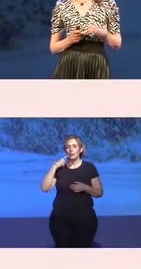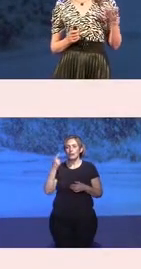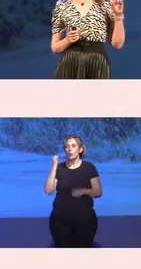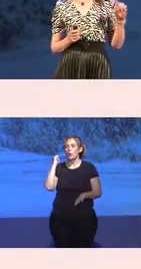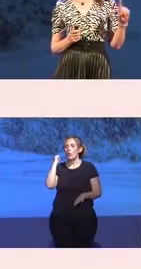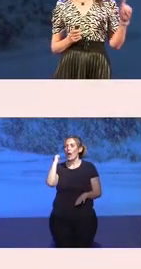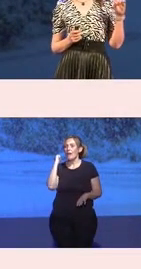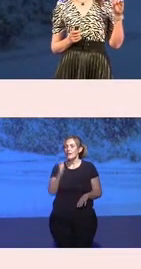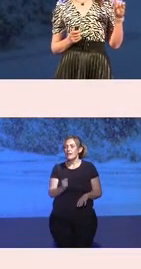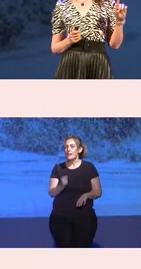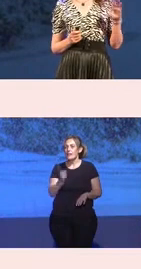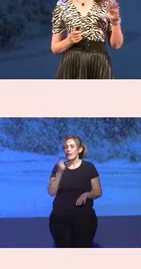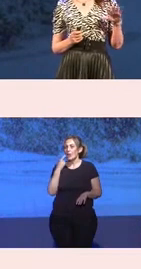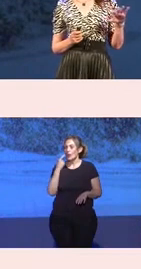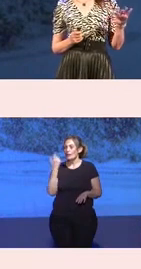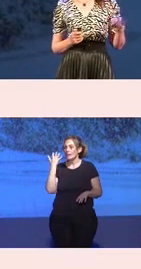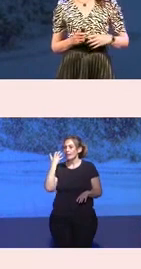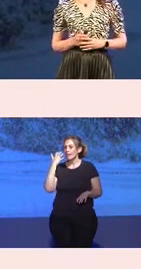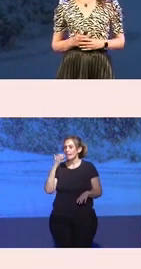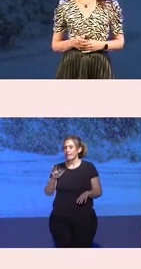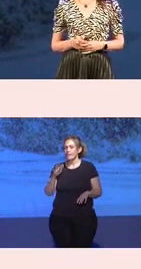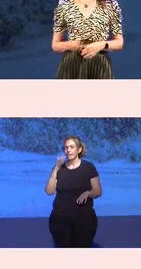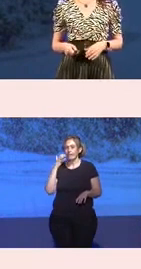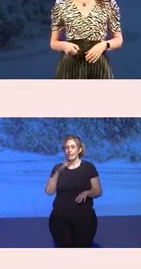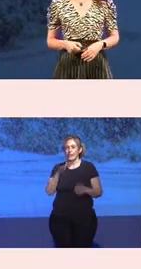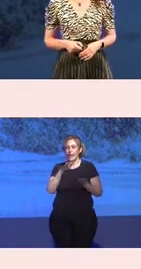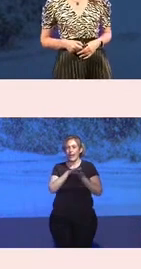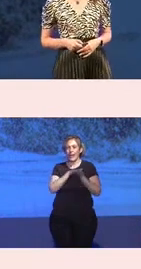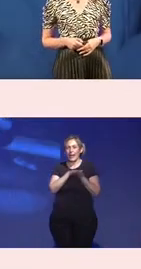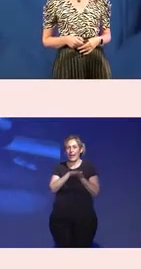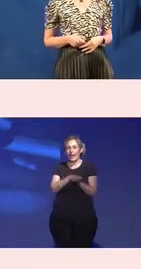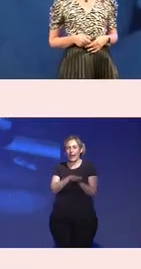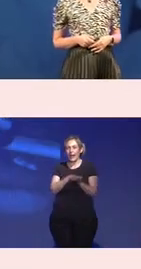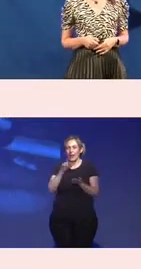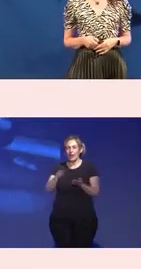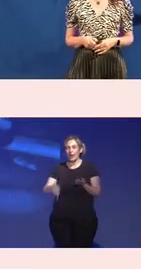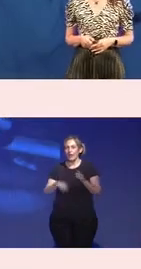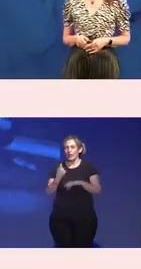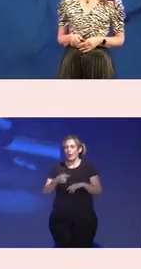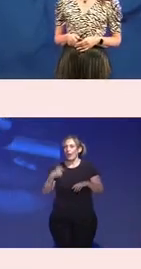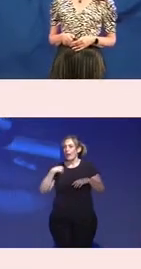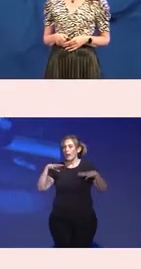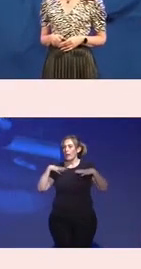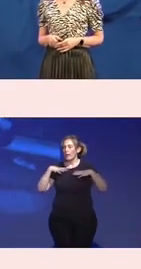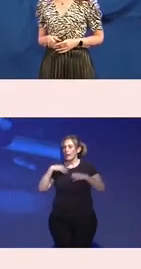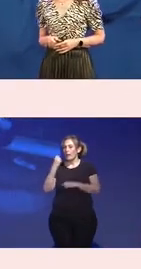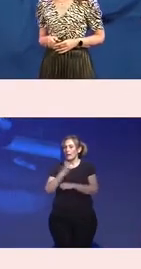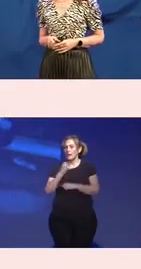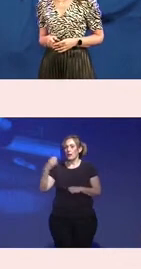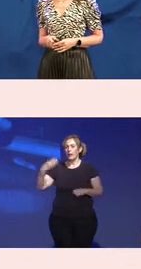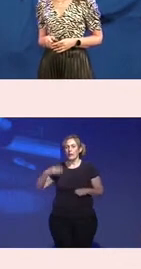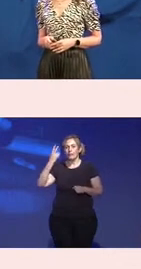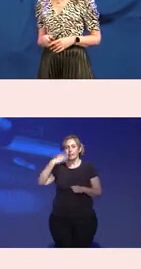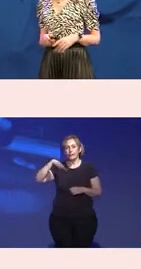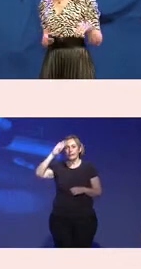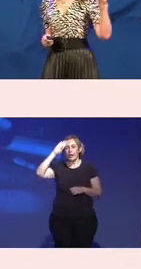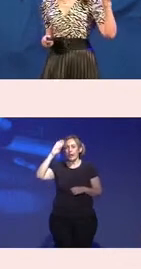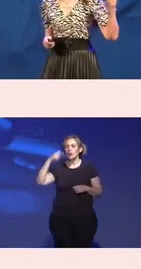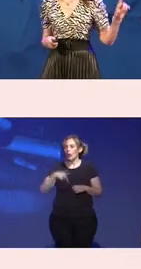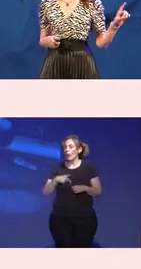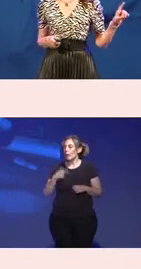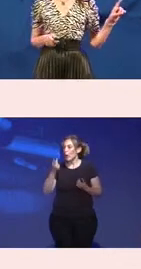asesinato con un extraño muy extraño cadáver saca de sus vacaciones de fin de año y Navidad a bill bas antropólogo forense del